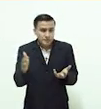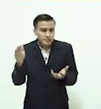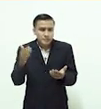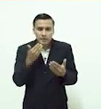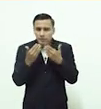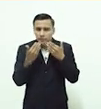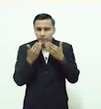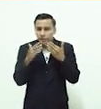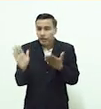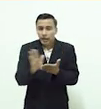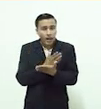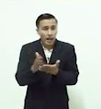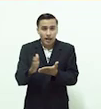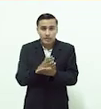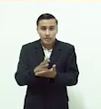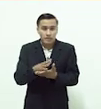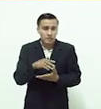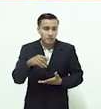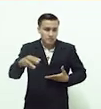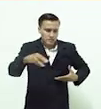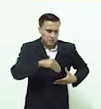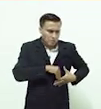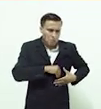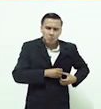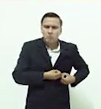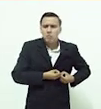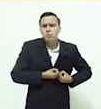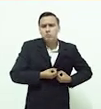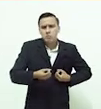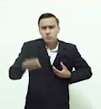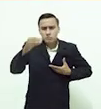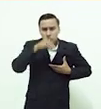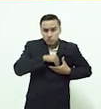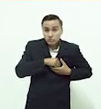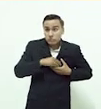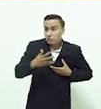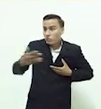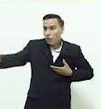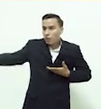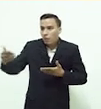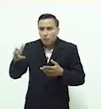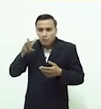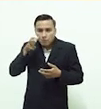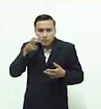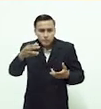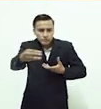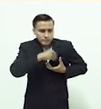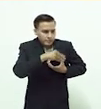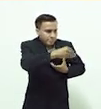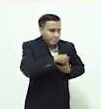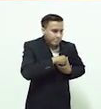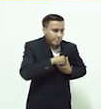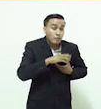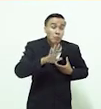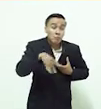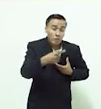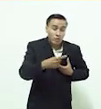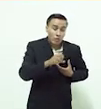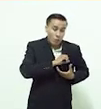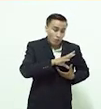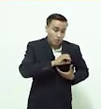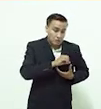entre de fuera puede manchar al hombre. Lo que sí lo mancha es lo que sale de dentro, porque del corazón del